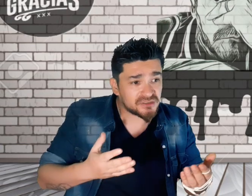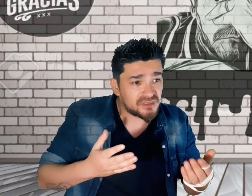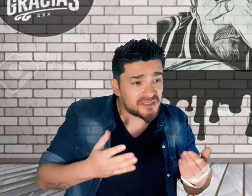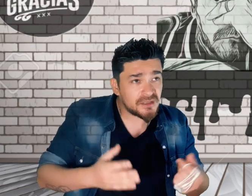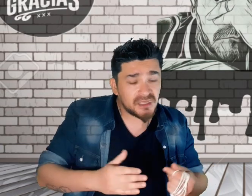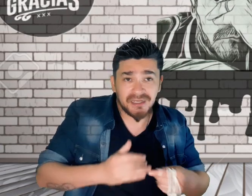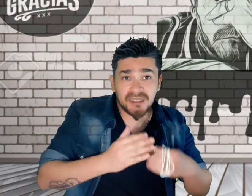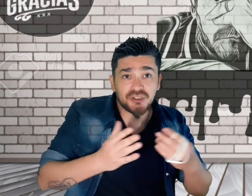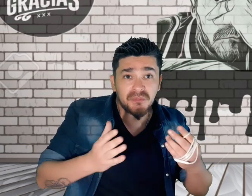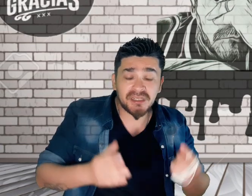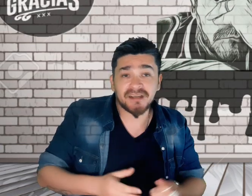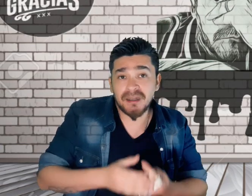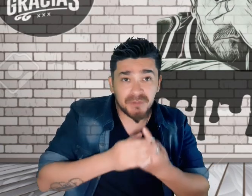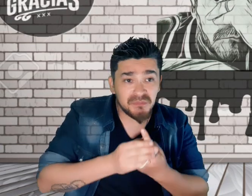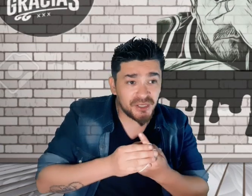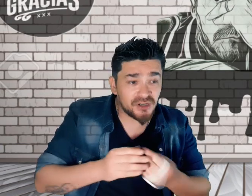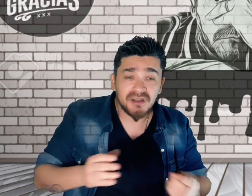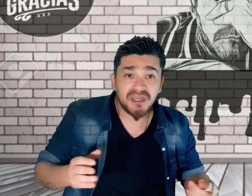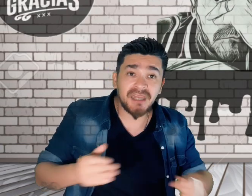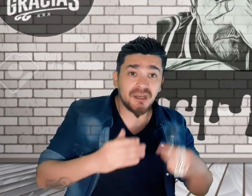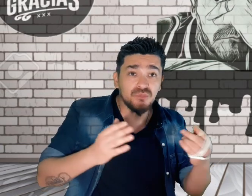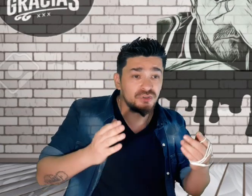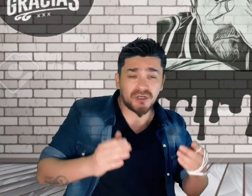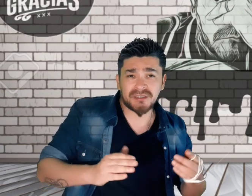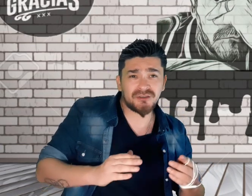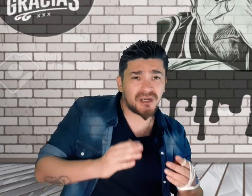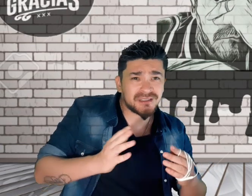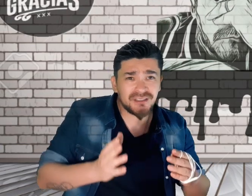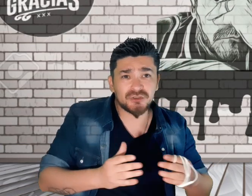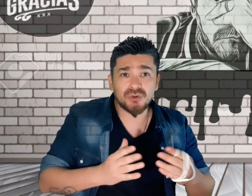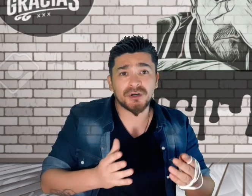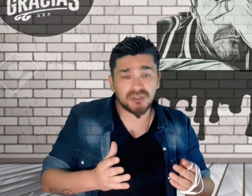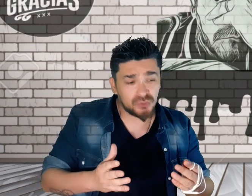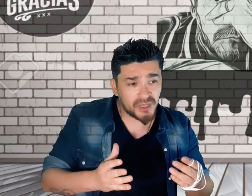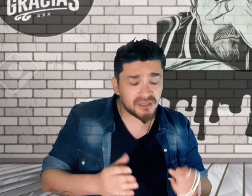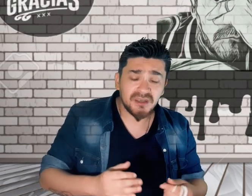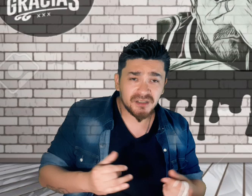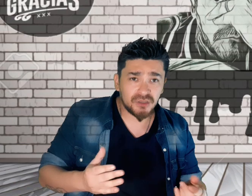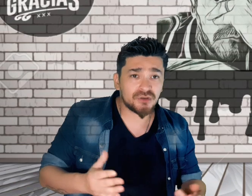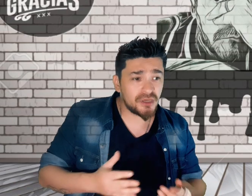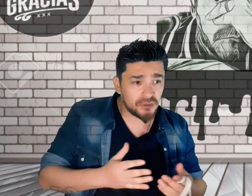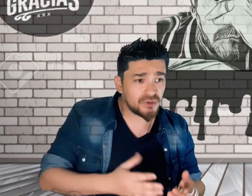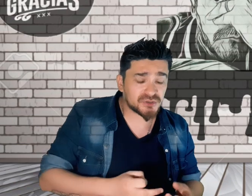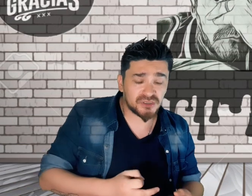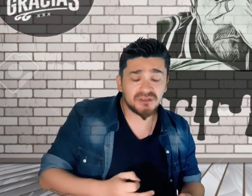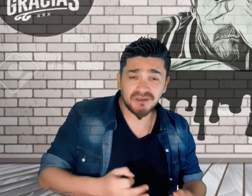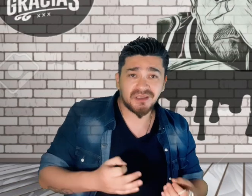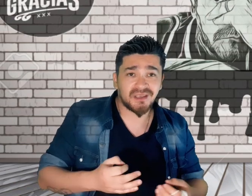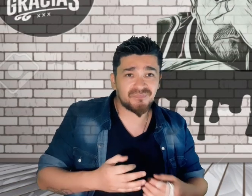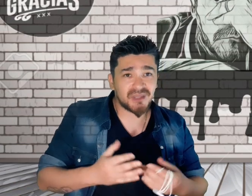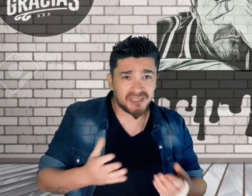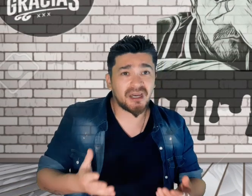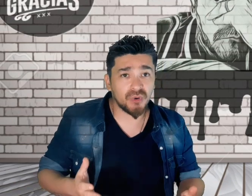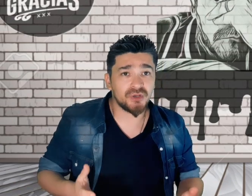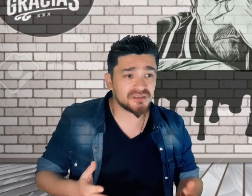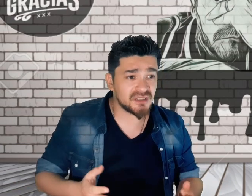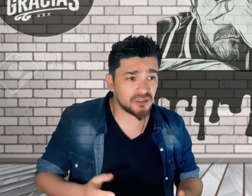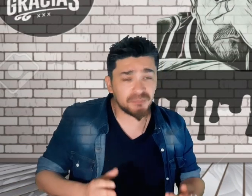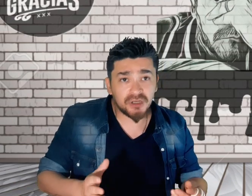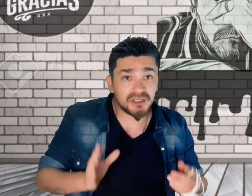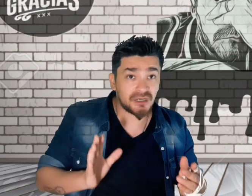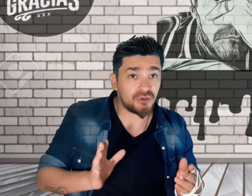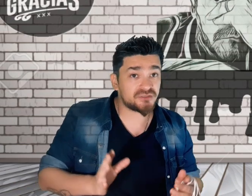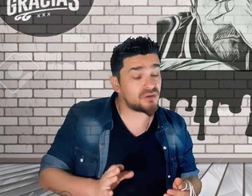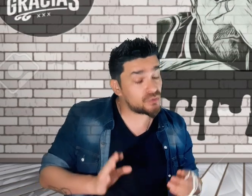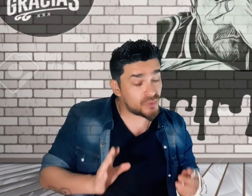millones de personas. En Latinoamérica es el primero, en el mundo está entre el quinto o cuarto lugar. Creo que un aeropuerto está bueno